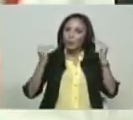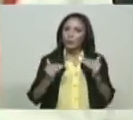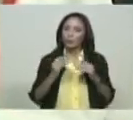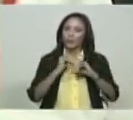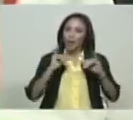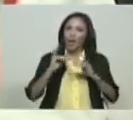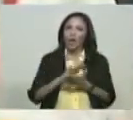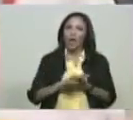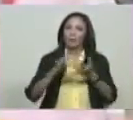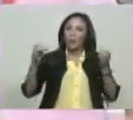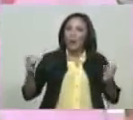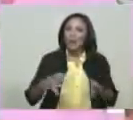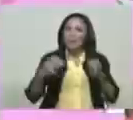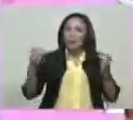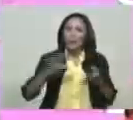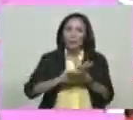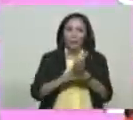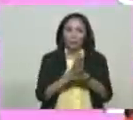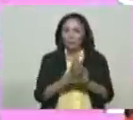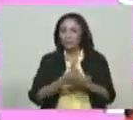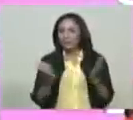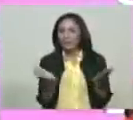Y allí estuvieron al frente, ¿sí?